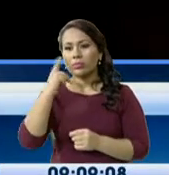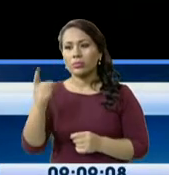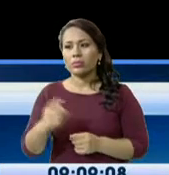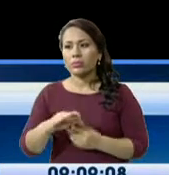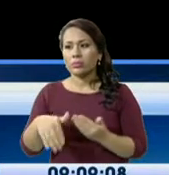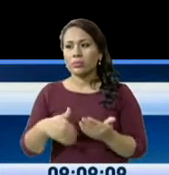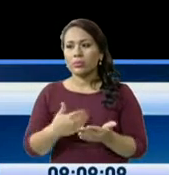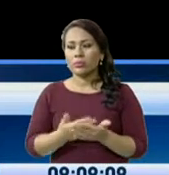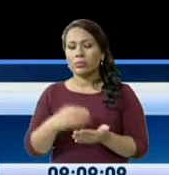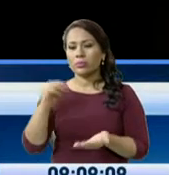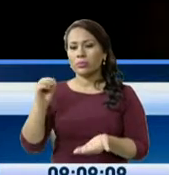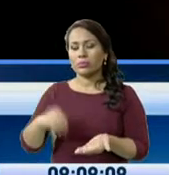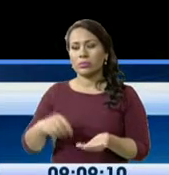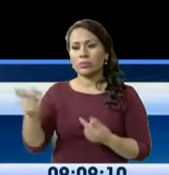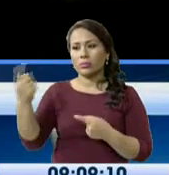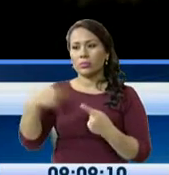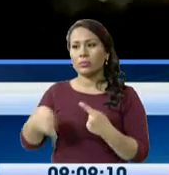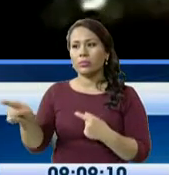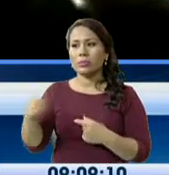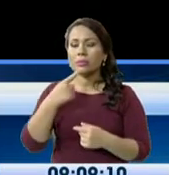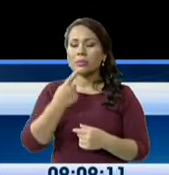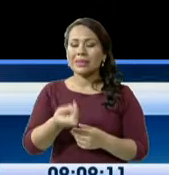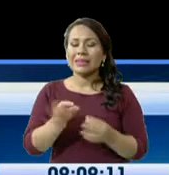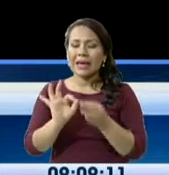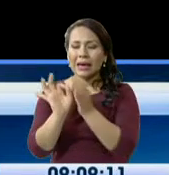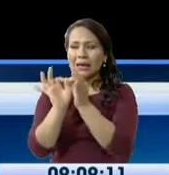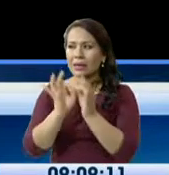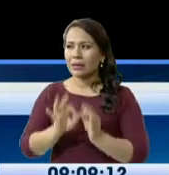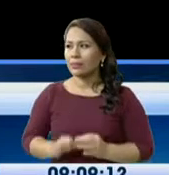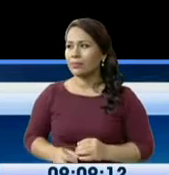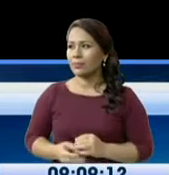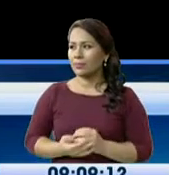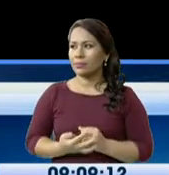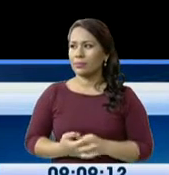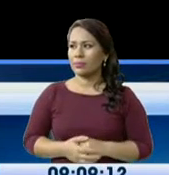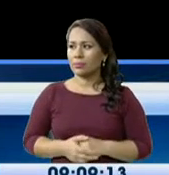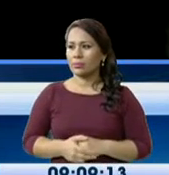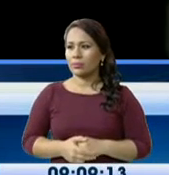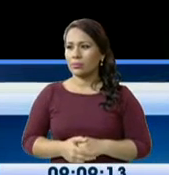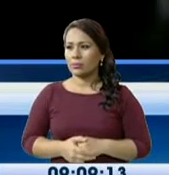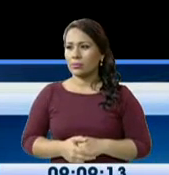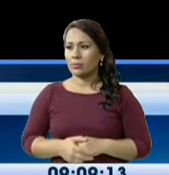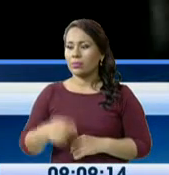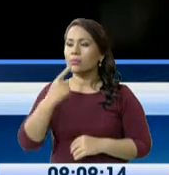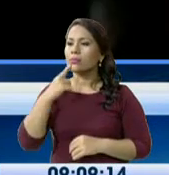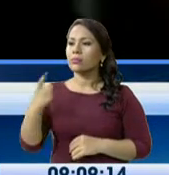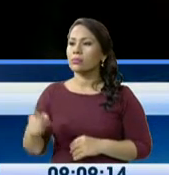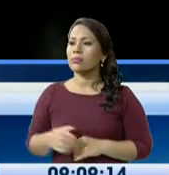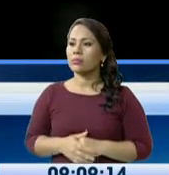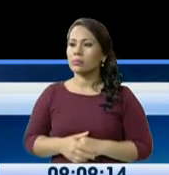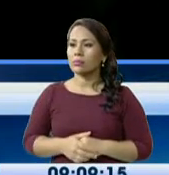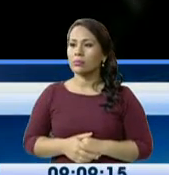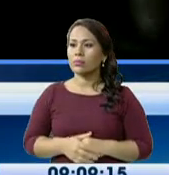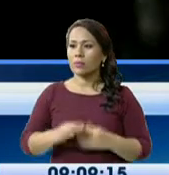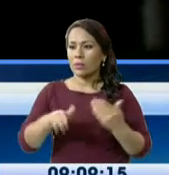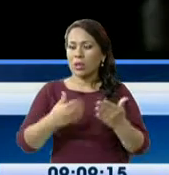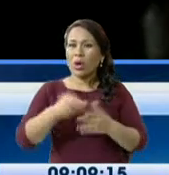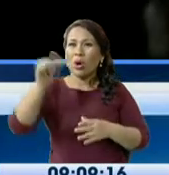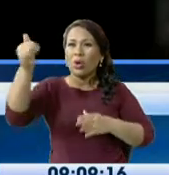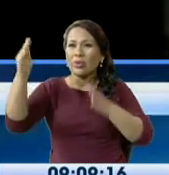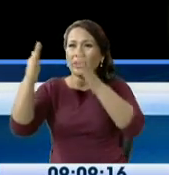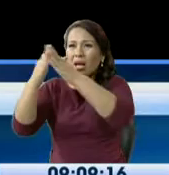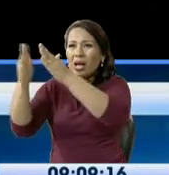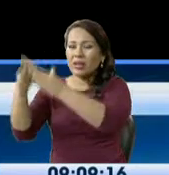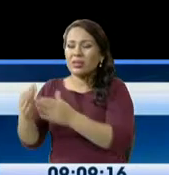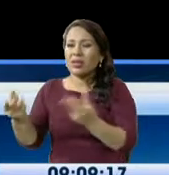parte de adelante y por ahí mismo ingresaron los bomberos para poder pagar todo esto, lo que pasó. Oiga, señora, por ejemplo, allá hay otras casas que también se pudieron